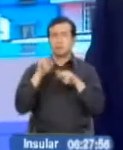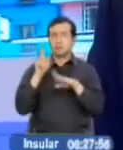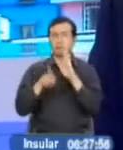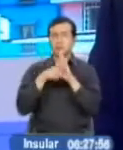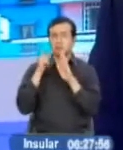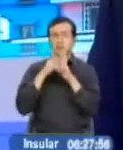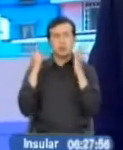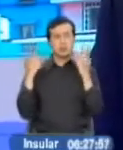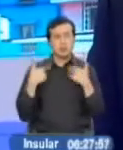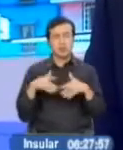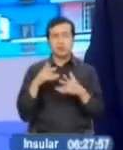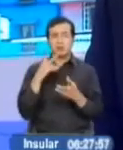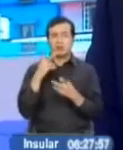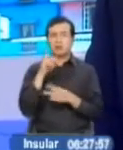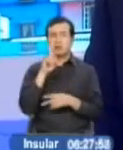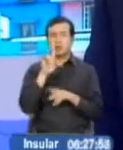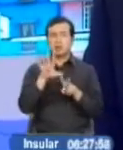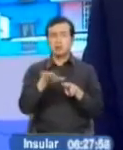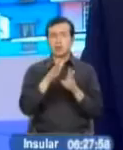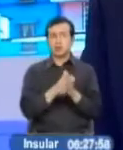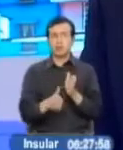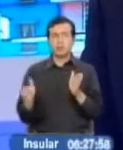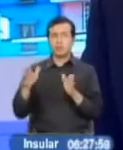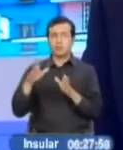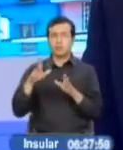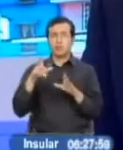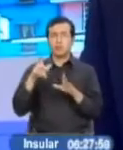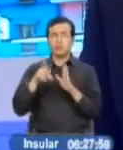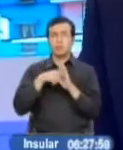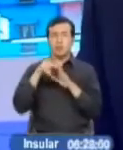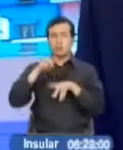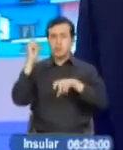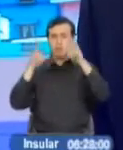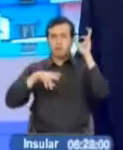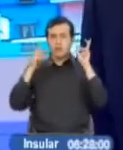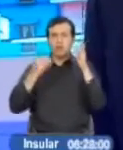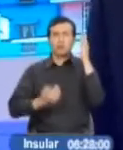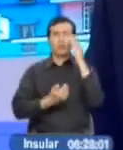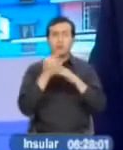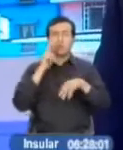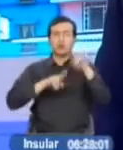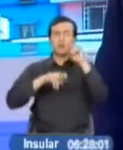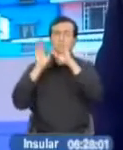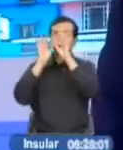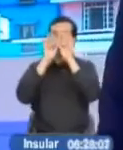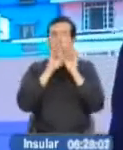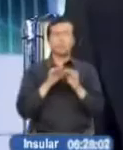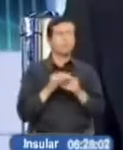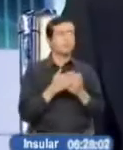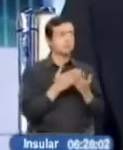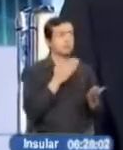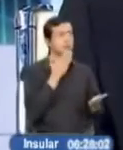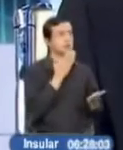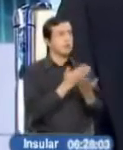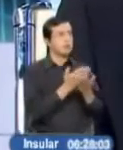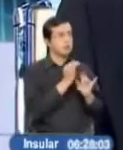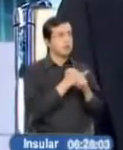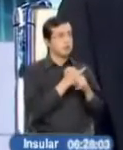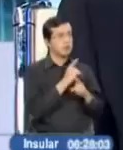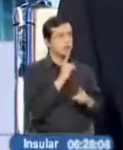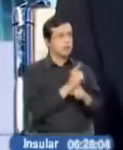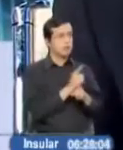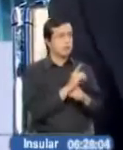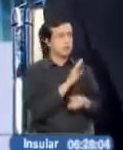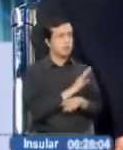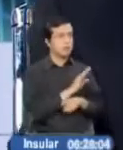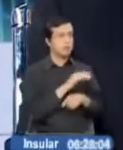lo hicimos. En 7 meses desmantelamos una planta y la construimos. Ok. Muchas gracias, ingeniero Vivar, por estar con